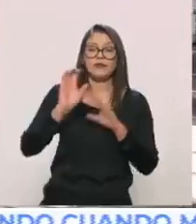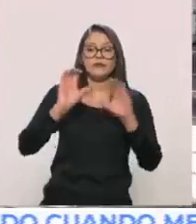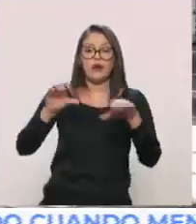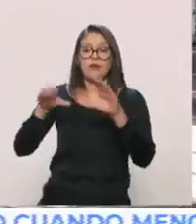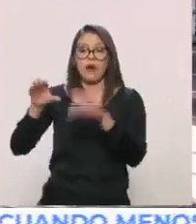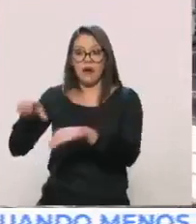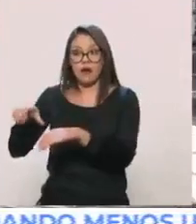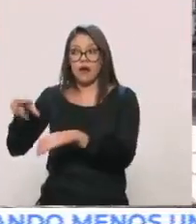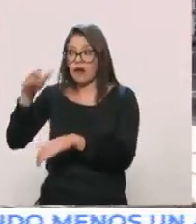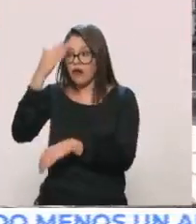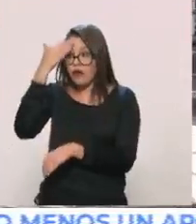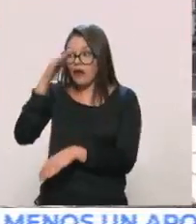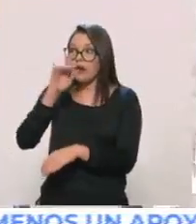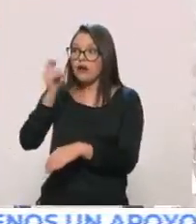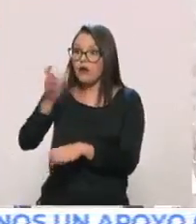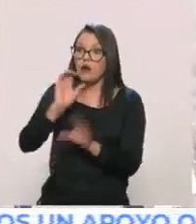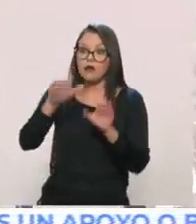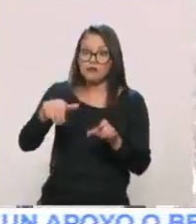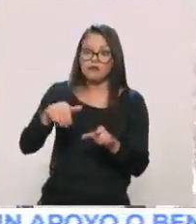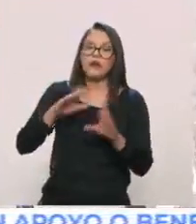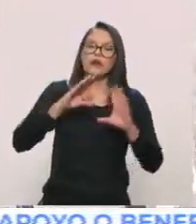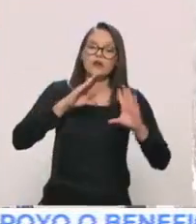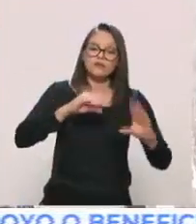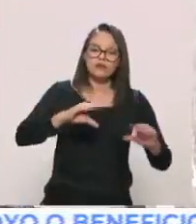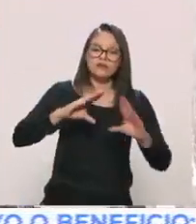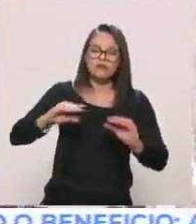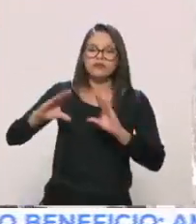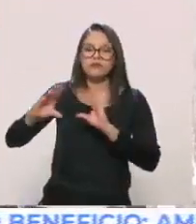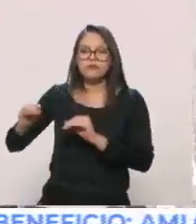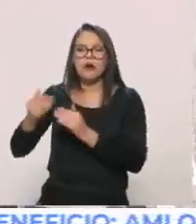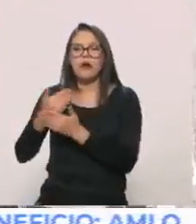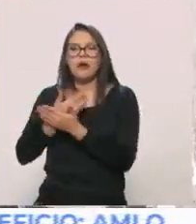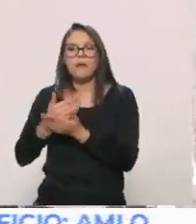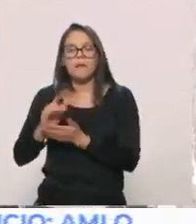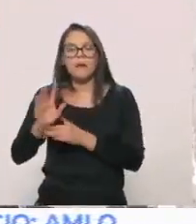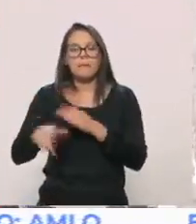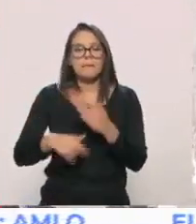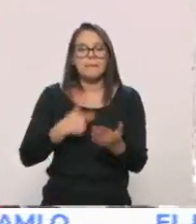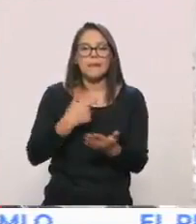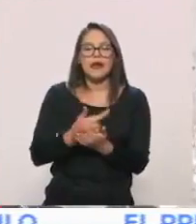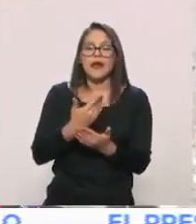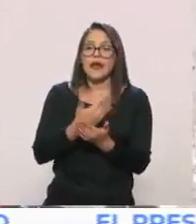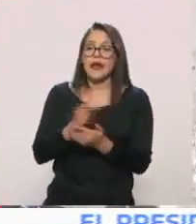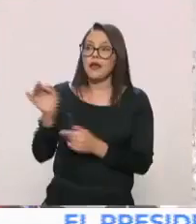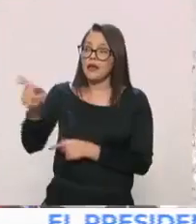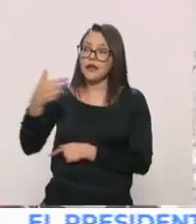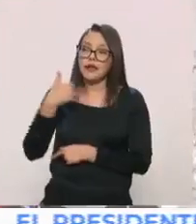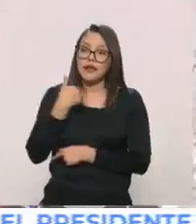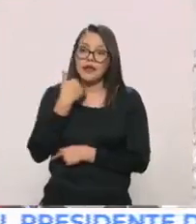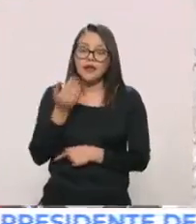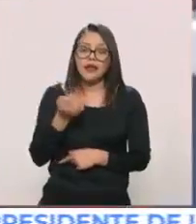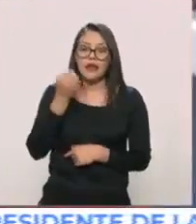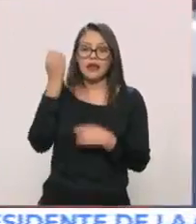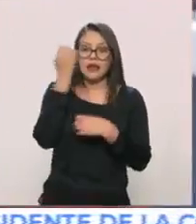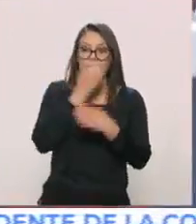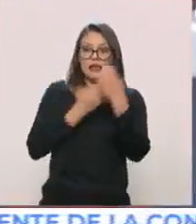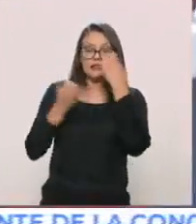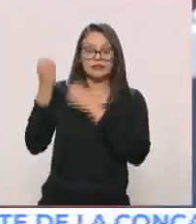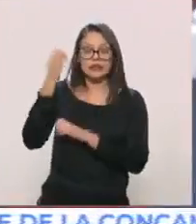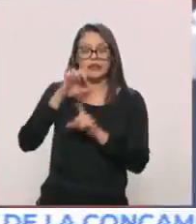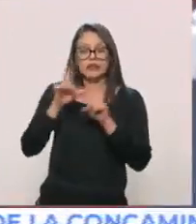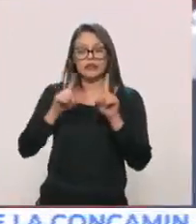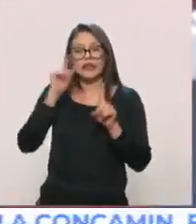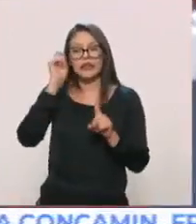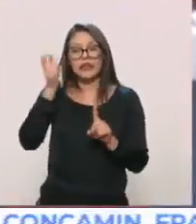darán incentivos, entre ellos 2 puntos adicionales, a quienes presentarán el examen nacional de residencias médicas por haber brindado